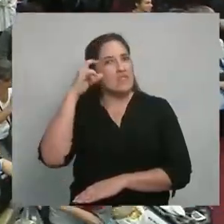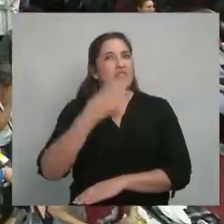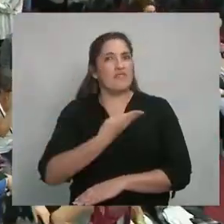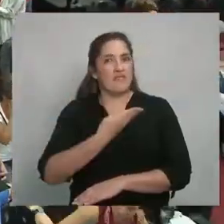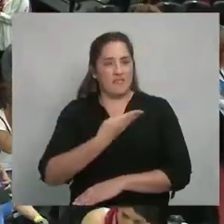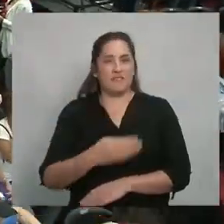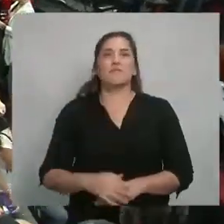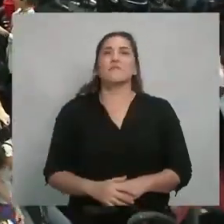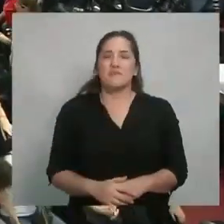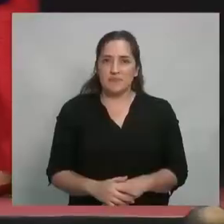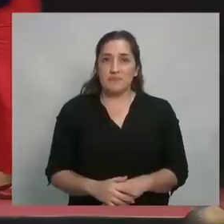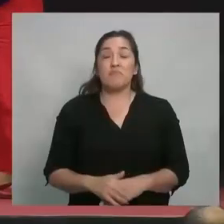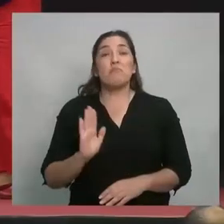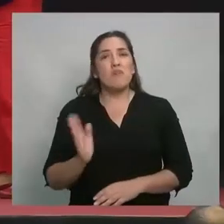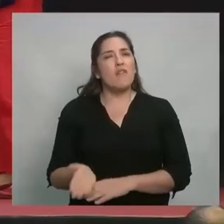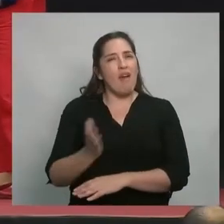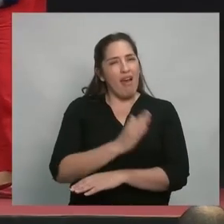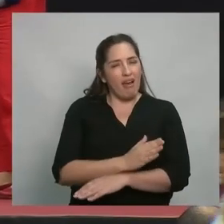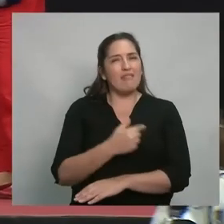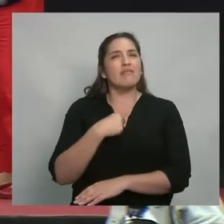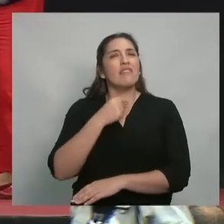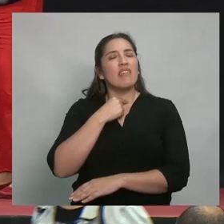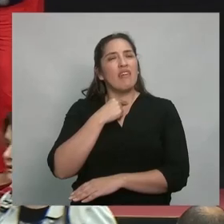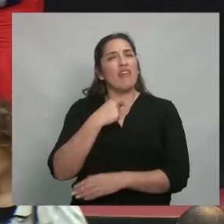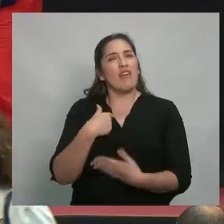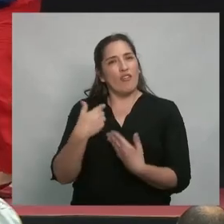antes con Karina, queríamos hacerle entrega